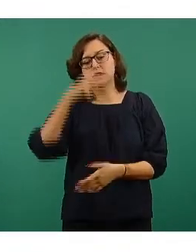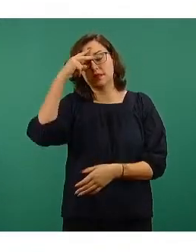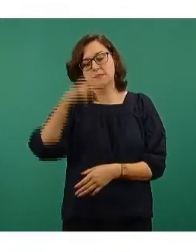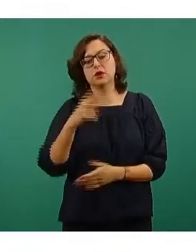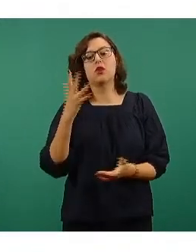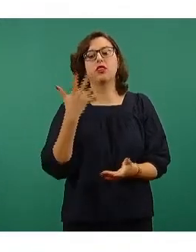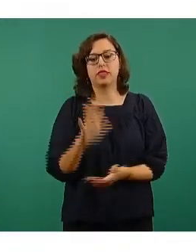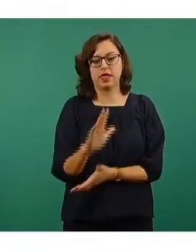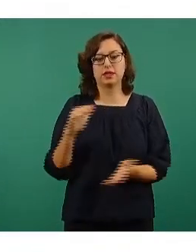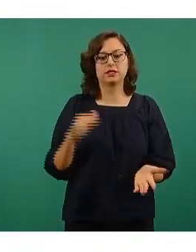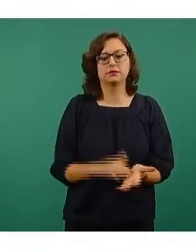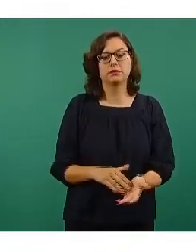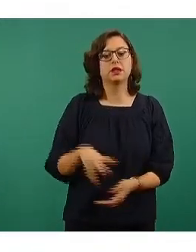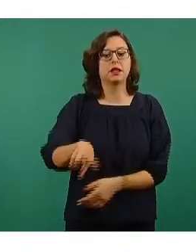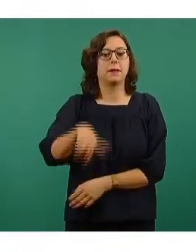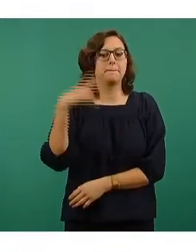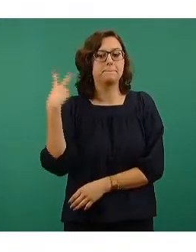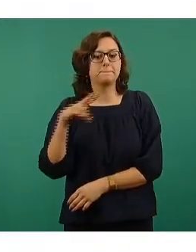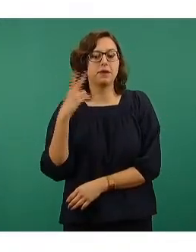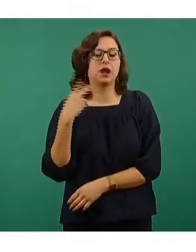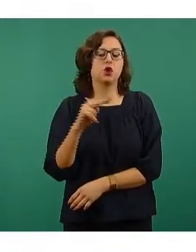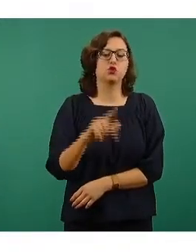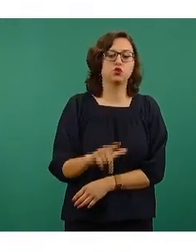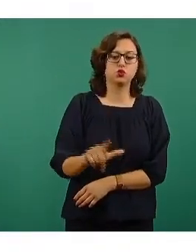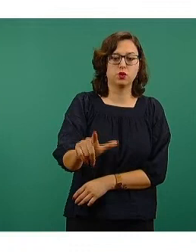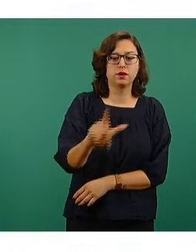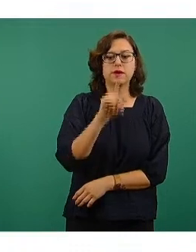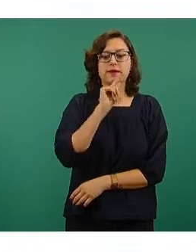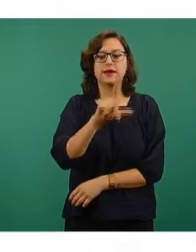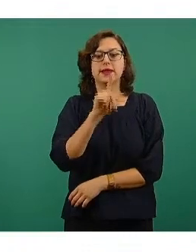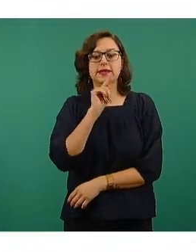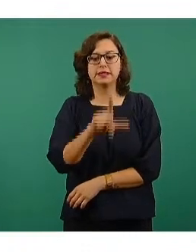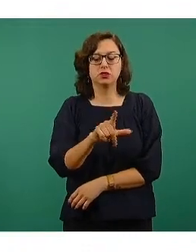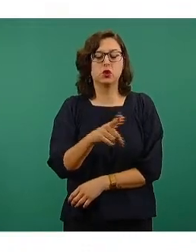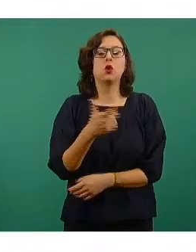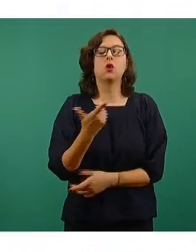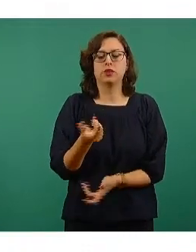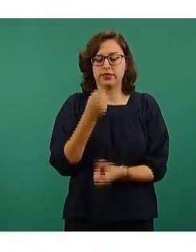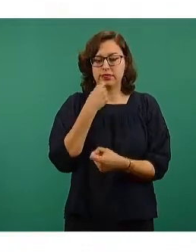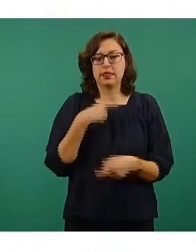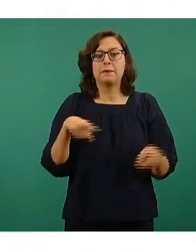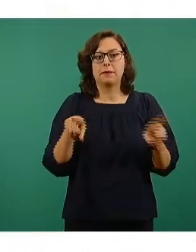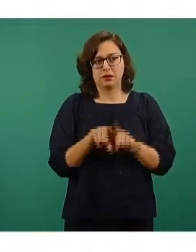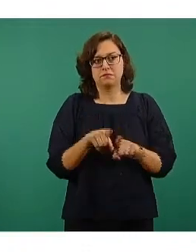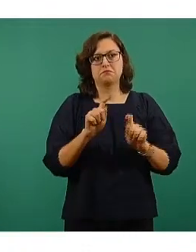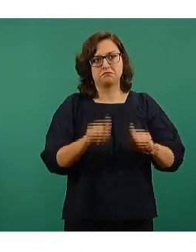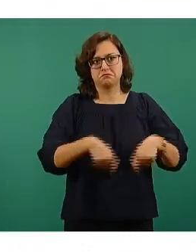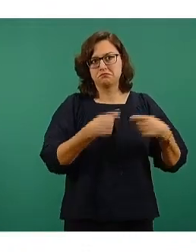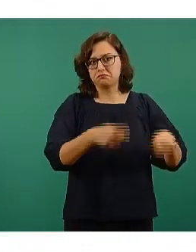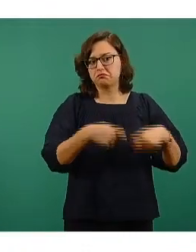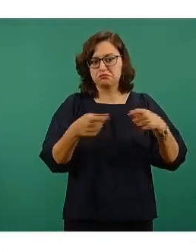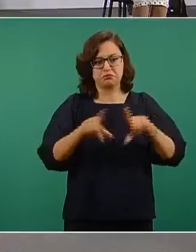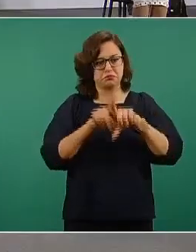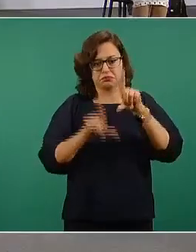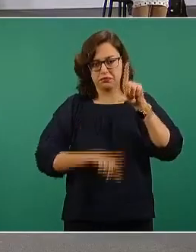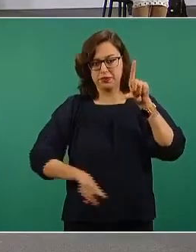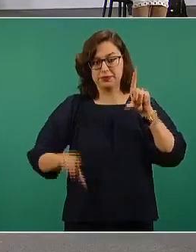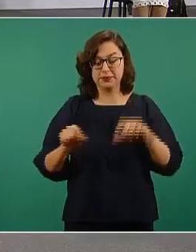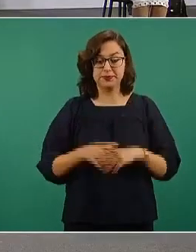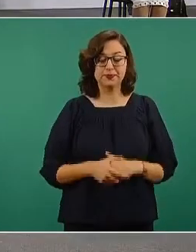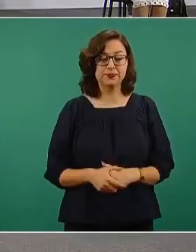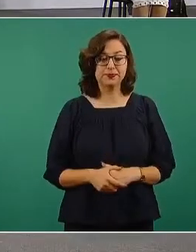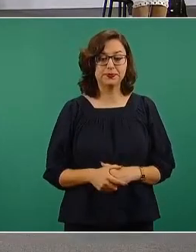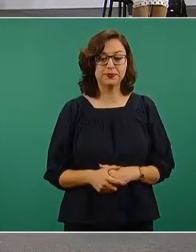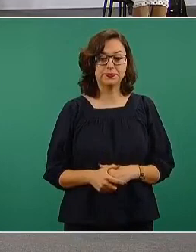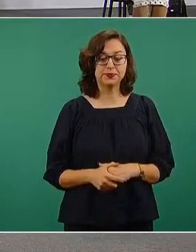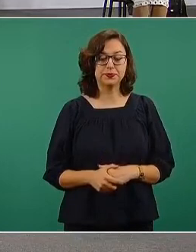10,145, Veracruz, Nuevo León y Jalisco son los siguientes estados, y así en toda la República. La siguiente,